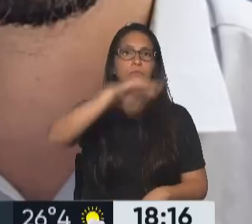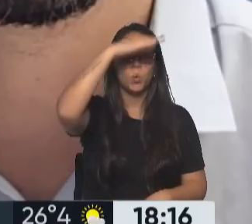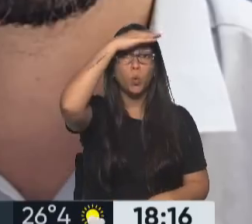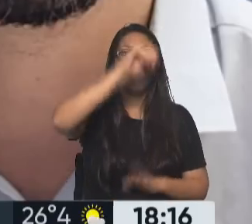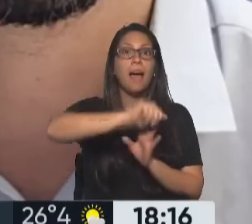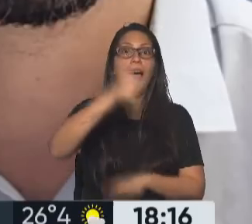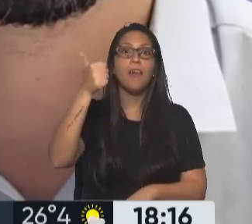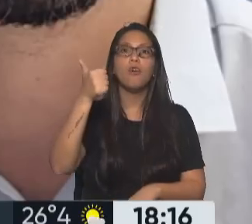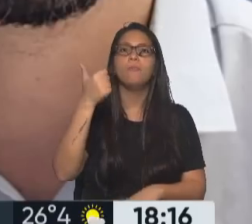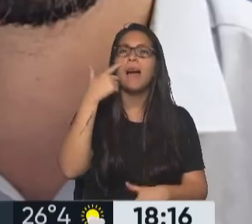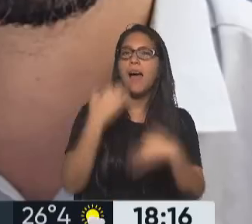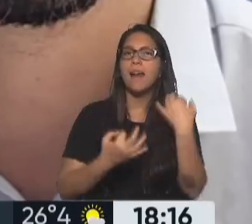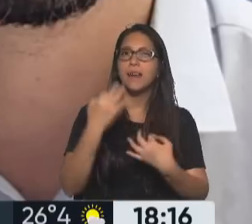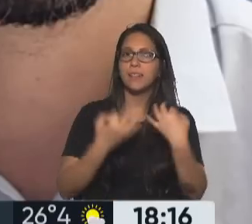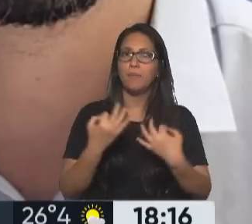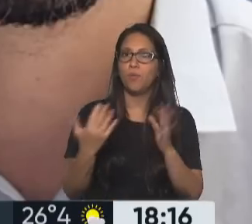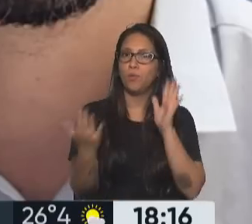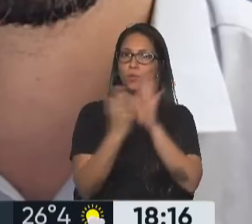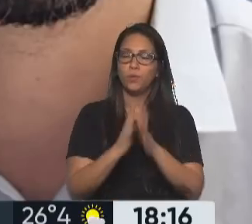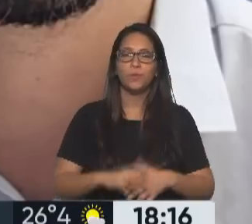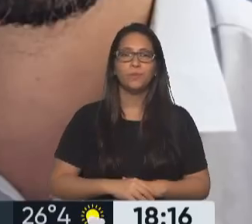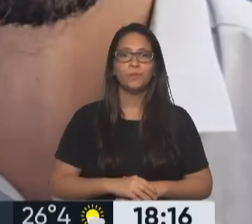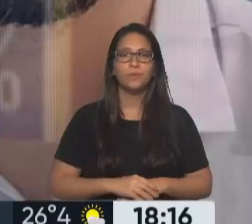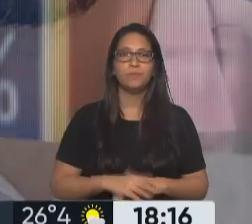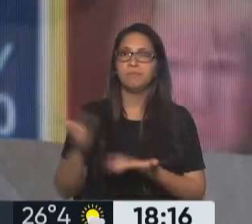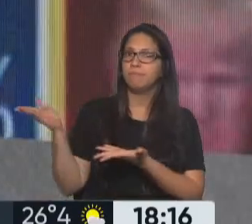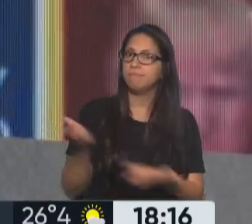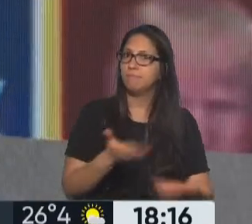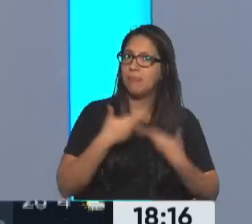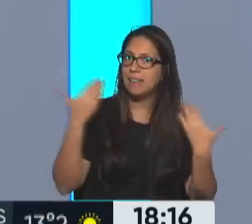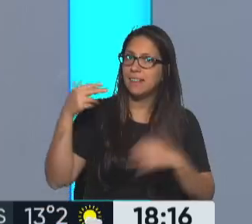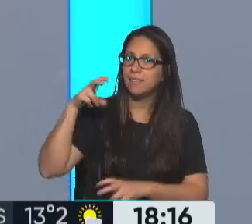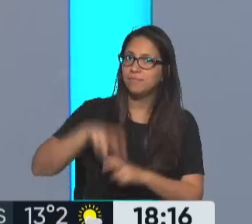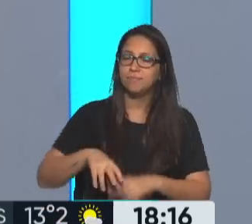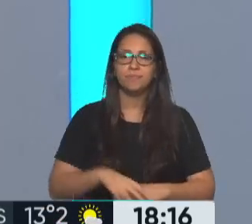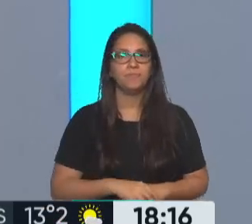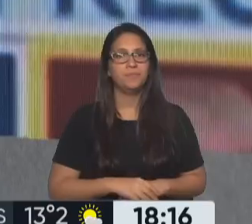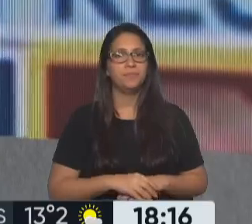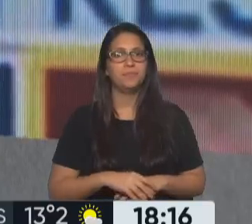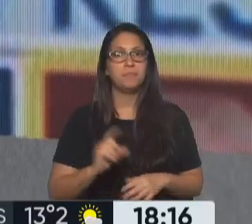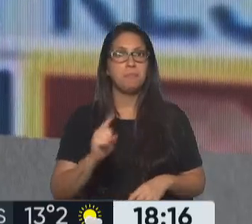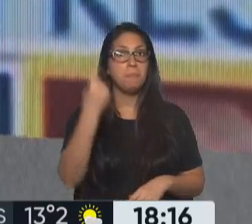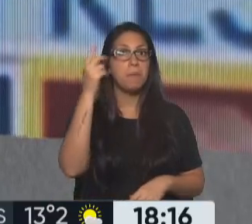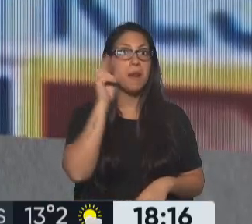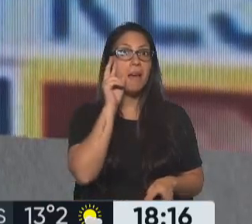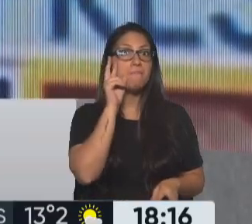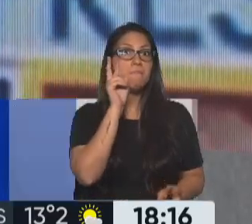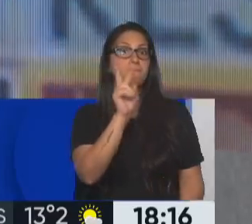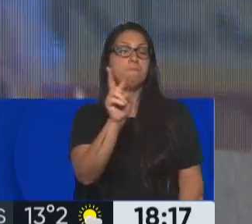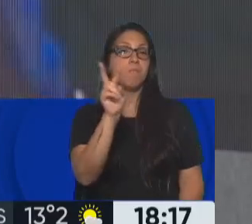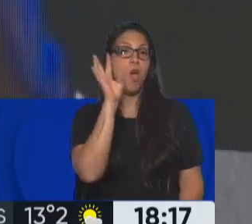Donald Trump en las elecciones de los Estados Unidos. Martín, bienvenido, un placer. Muchas gracias por invitarme. Bueno, tu primera visión de lo que ha pasado